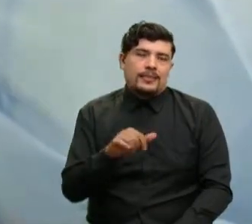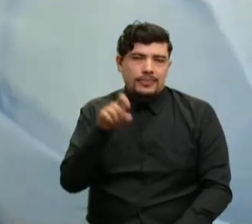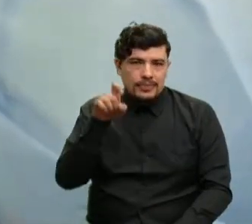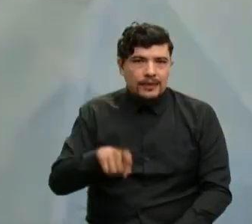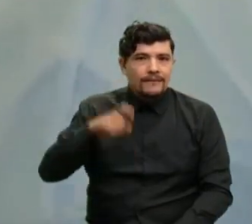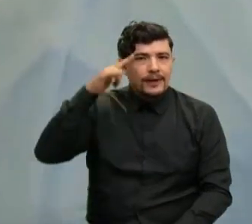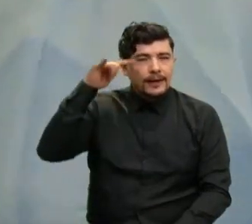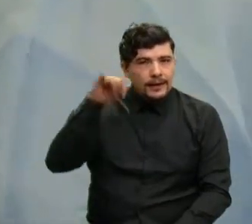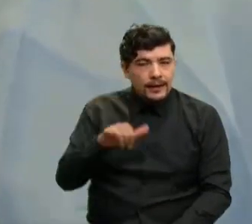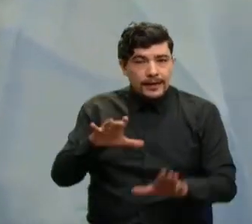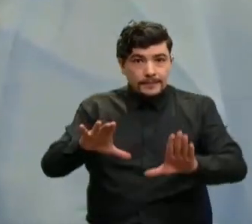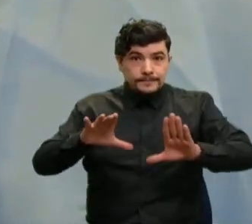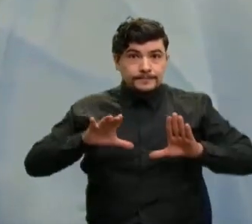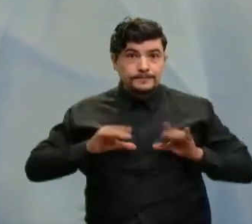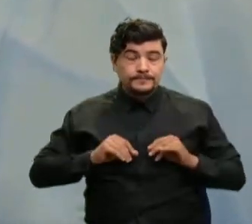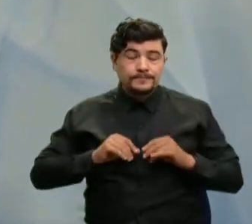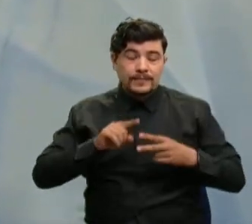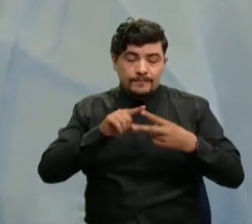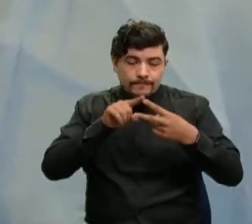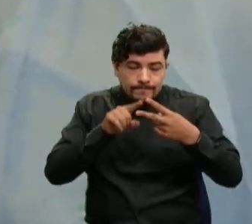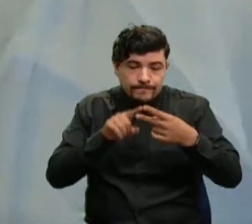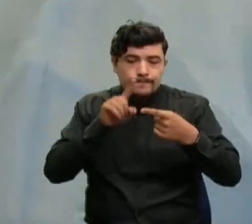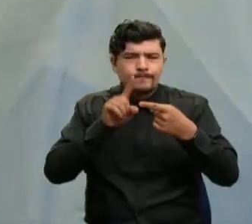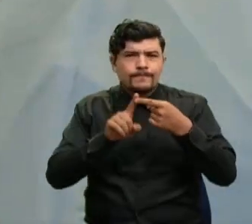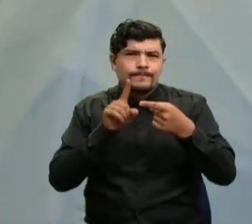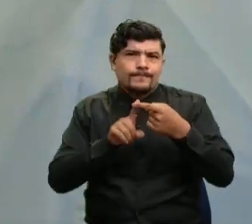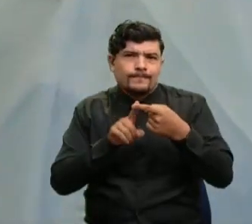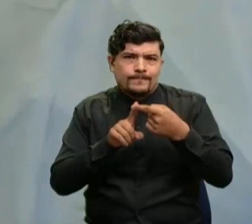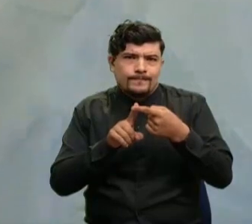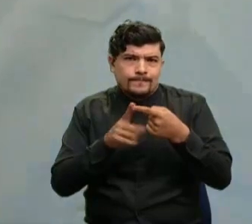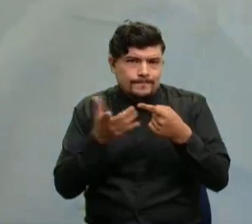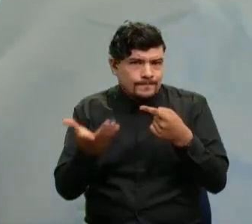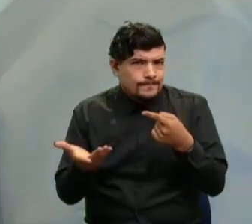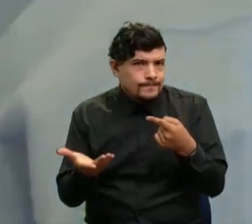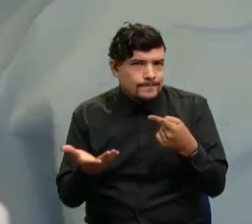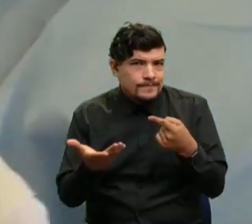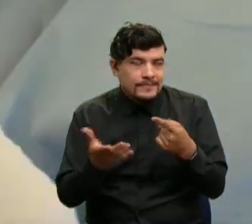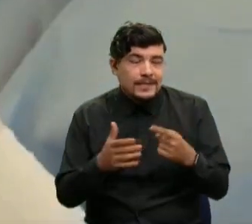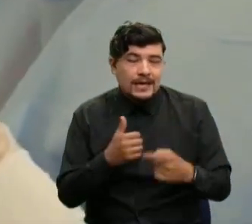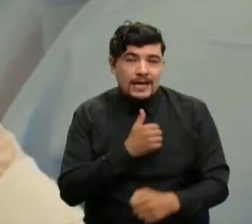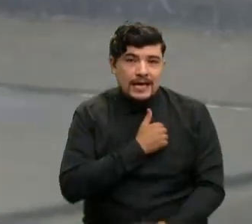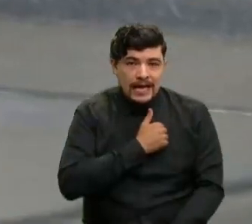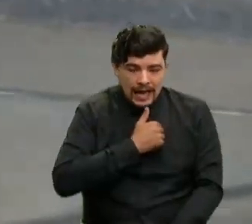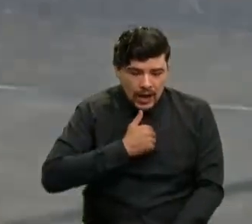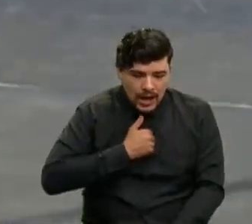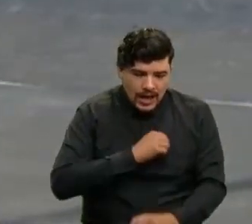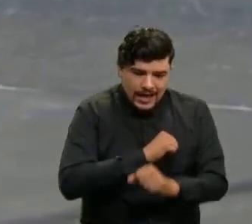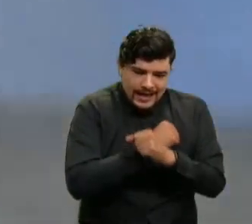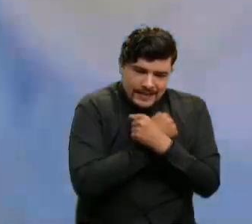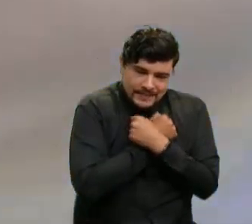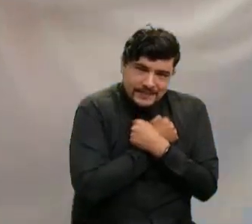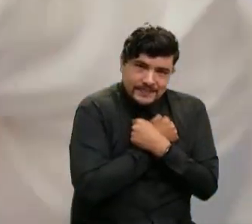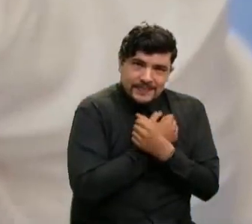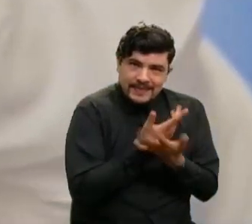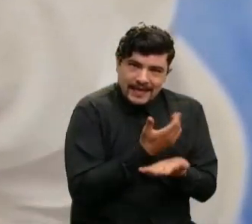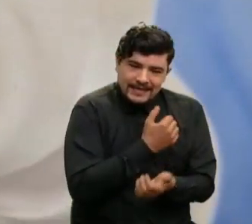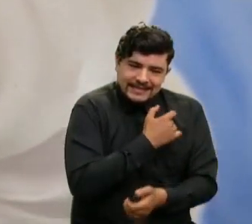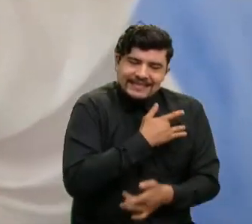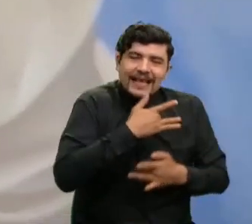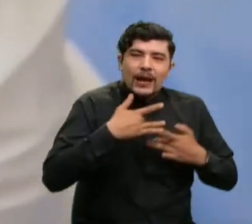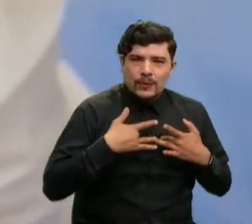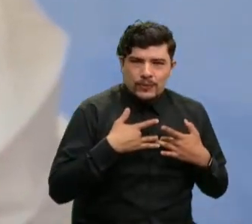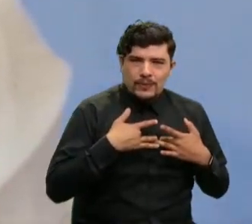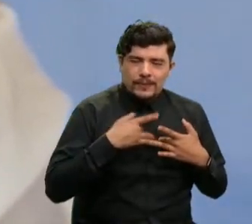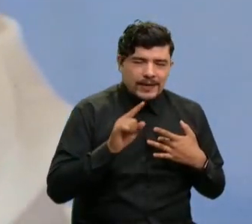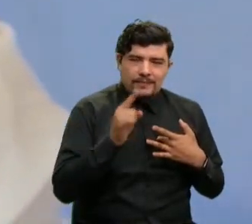momento, Diana, y a todos los santandereanos. Uno, en fortalecer nuestro amor propio, nuestro amor por la salud propia, y